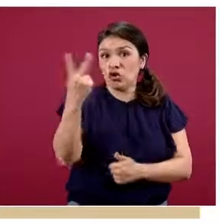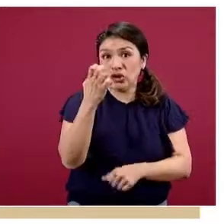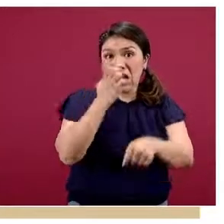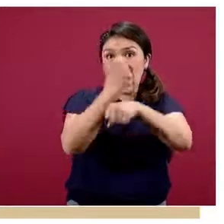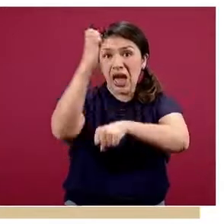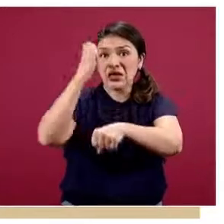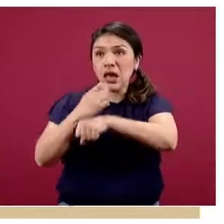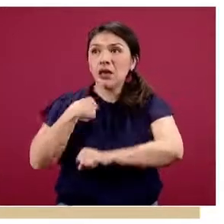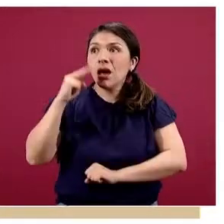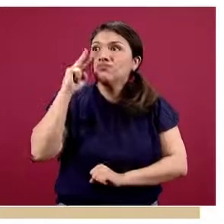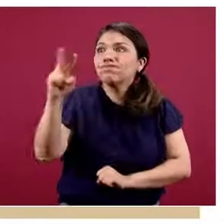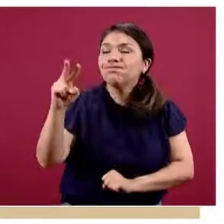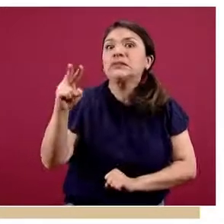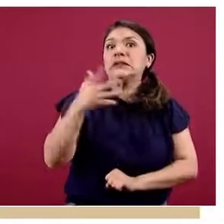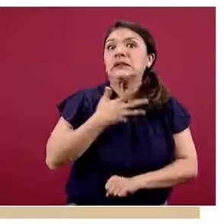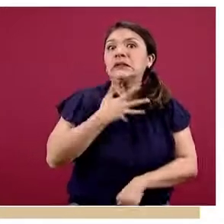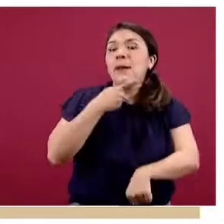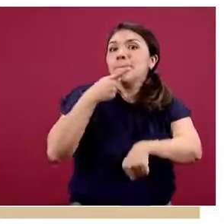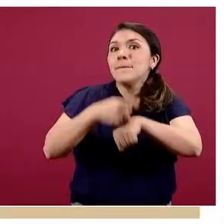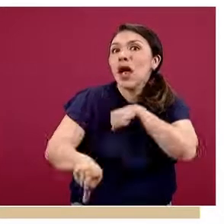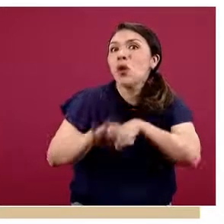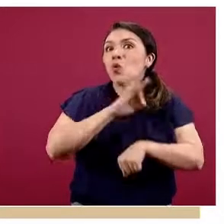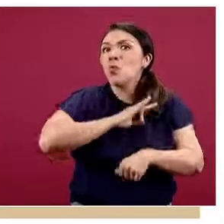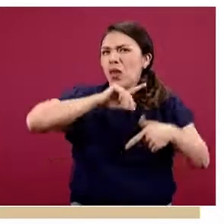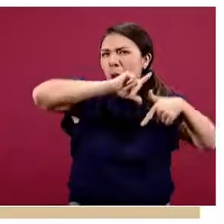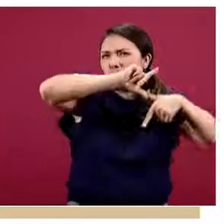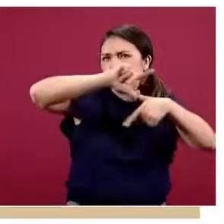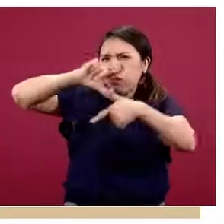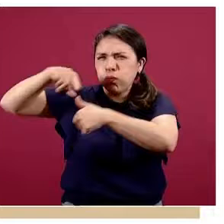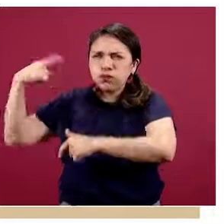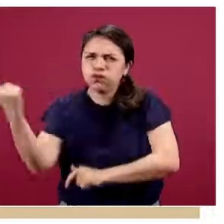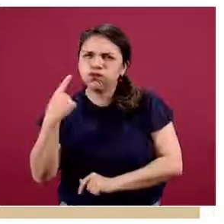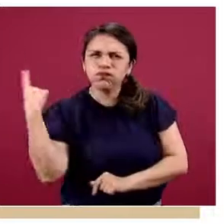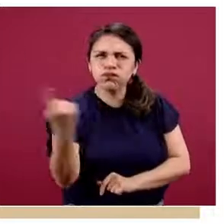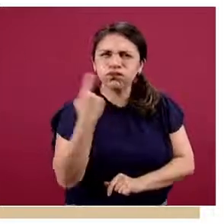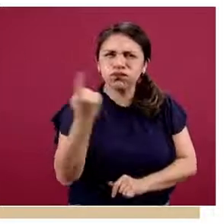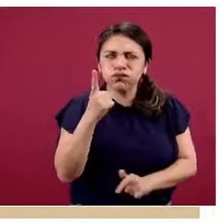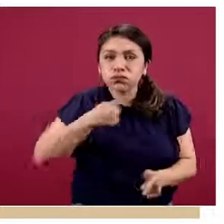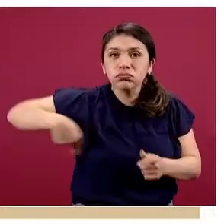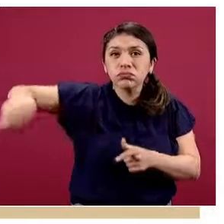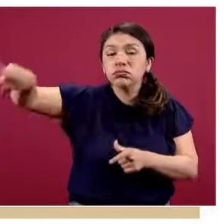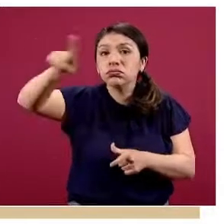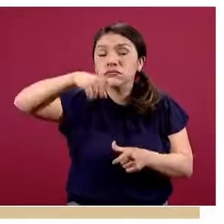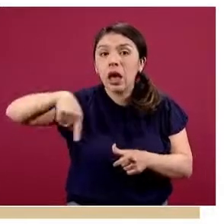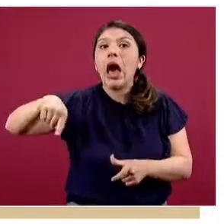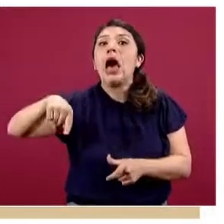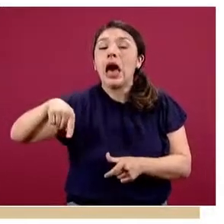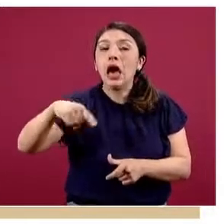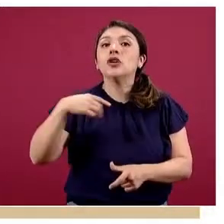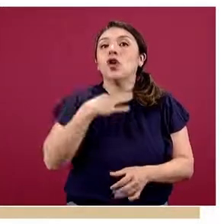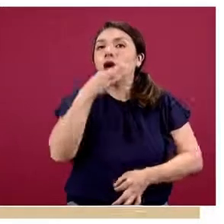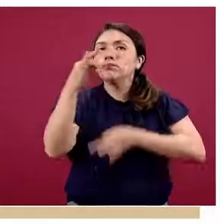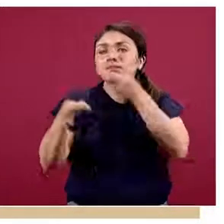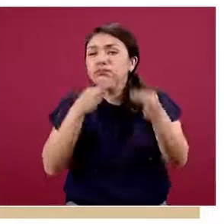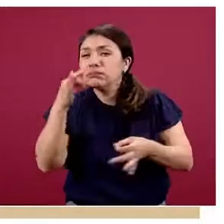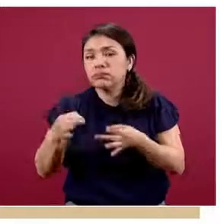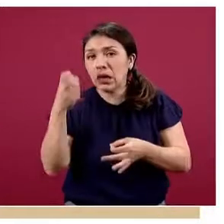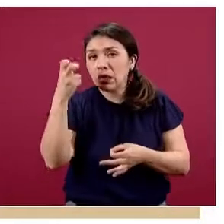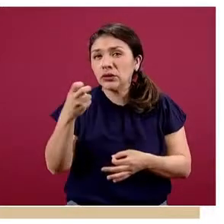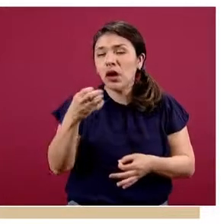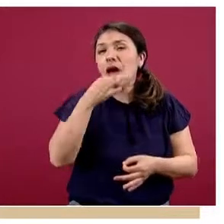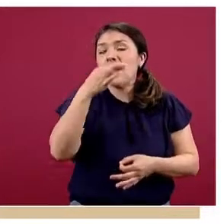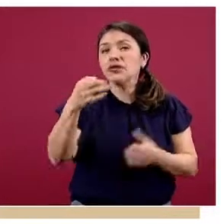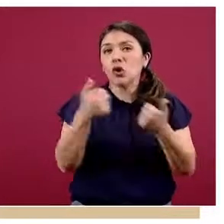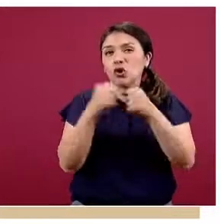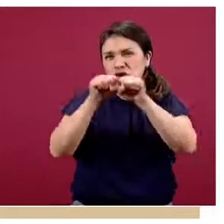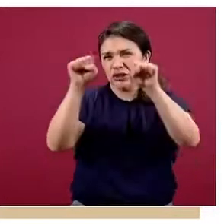que teníamos nosotros ya visto cuál iba a ser de alguna manera la trayectoria, y entonces se hace el seguimiento a los